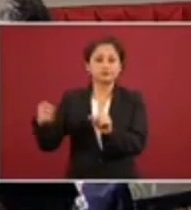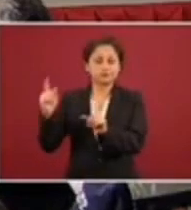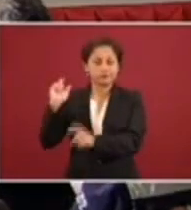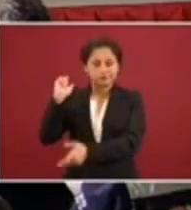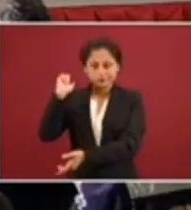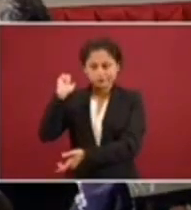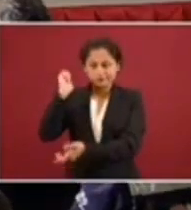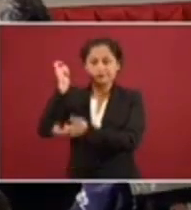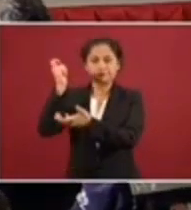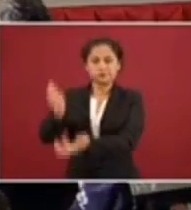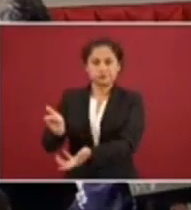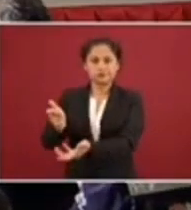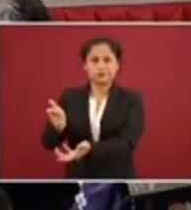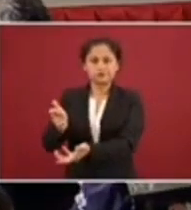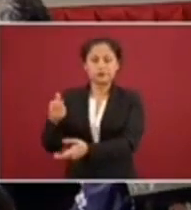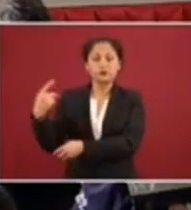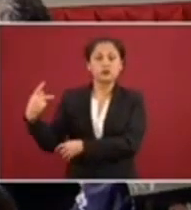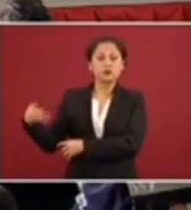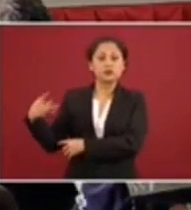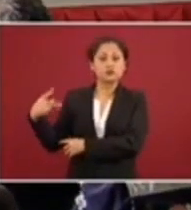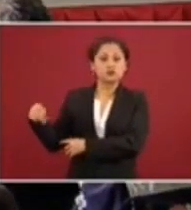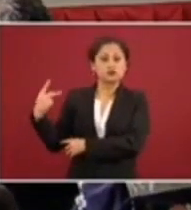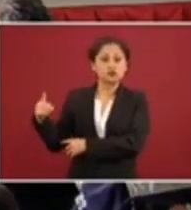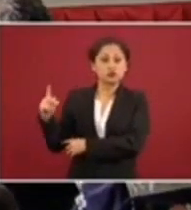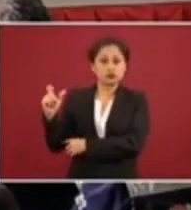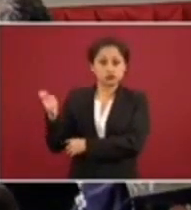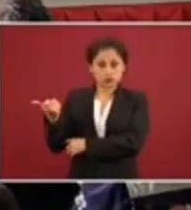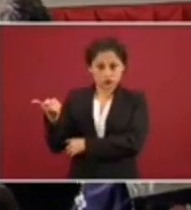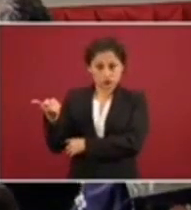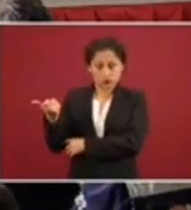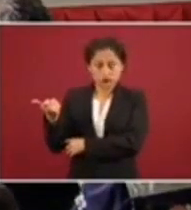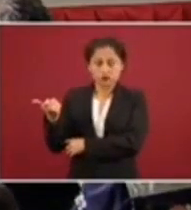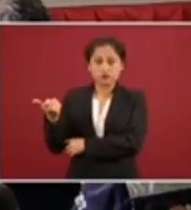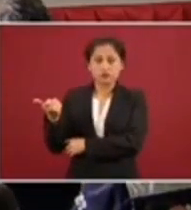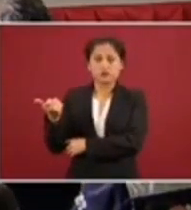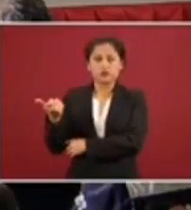de sus prerrogativas. Para